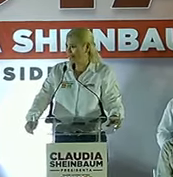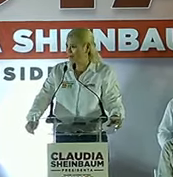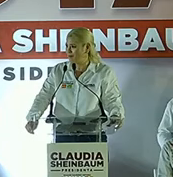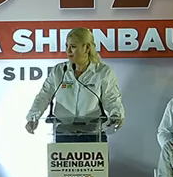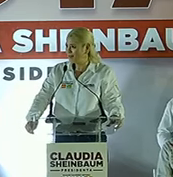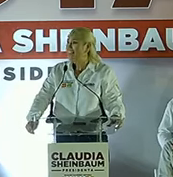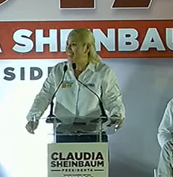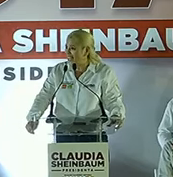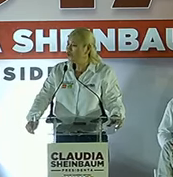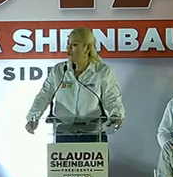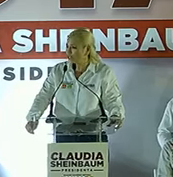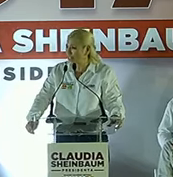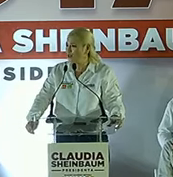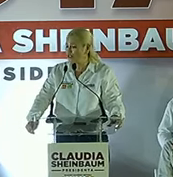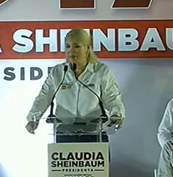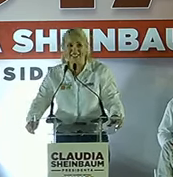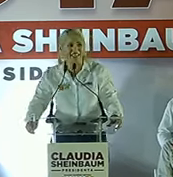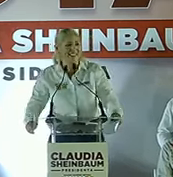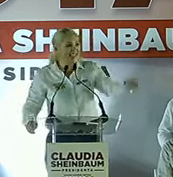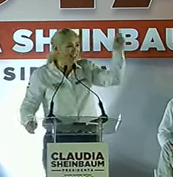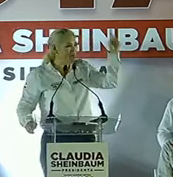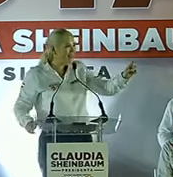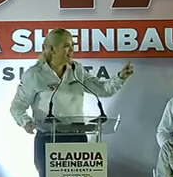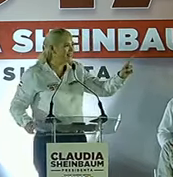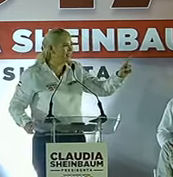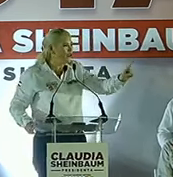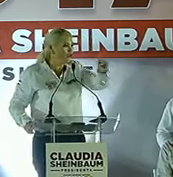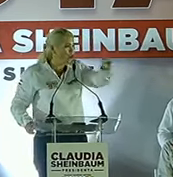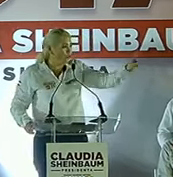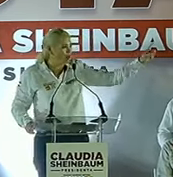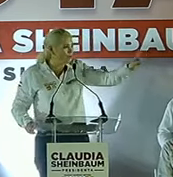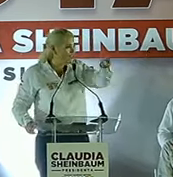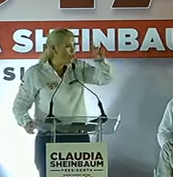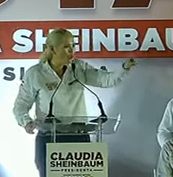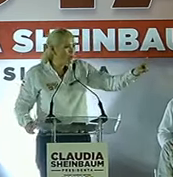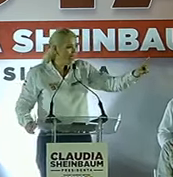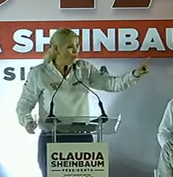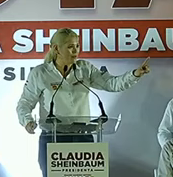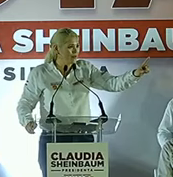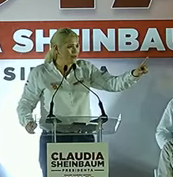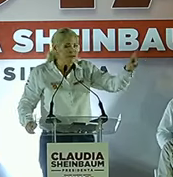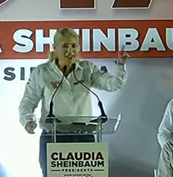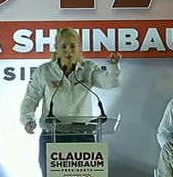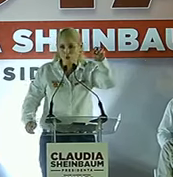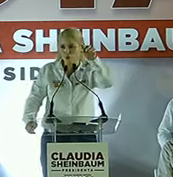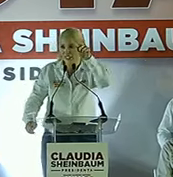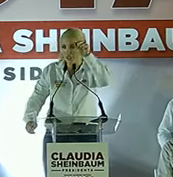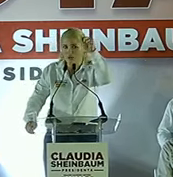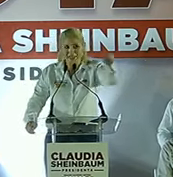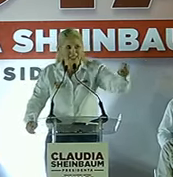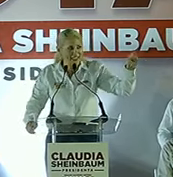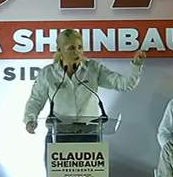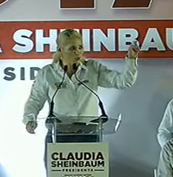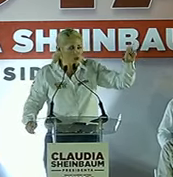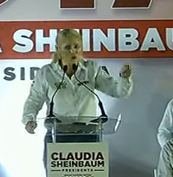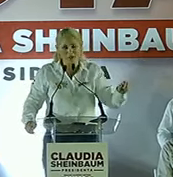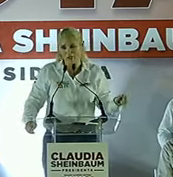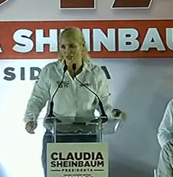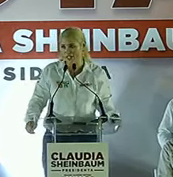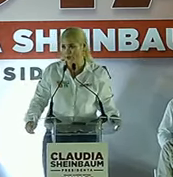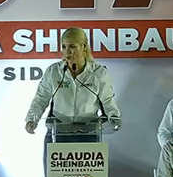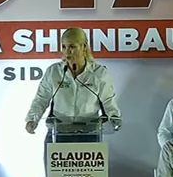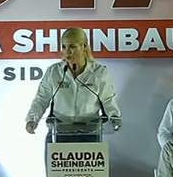contra quitándonos esa posibilidad y además no firmando el convenio para que nosotros aquí en Yucatán tengamos esos